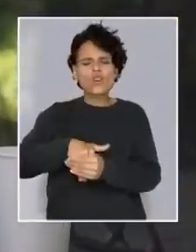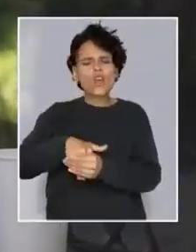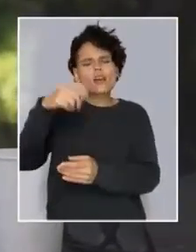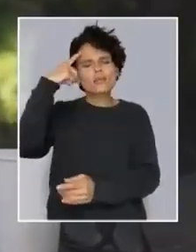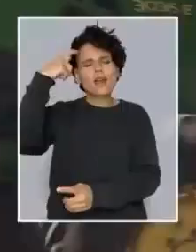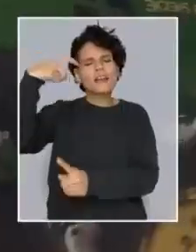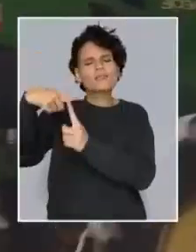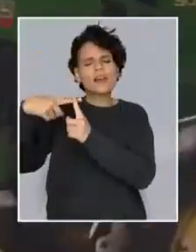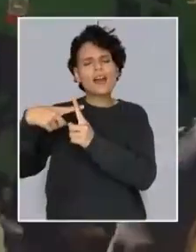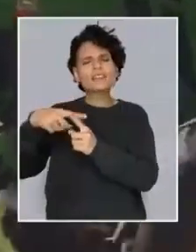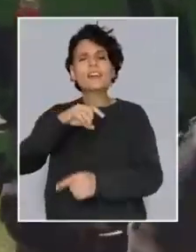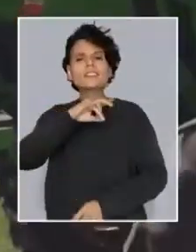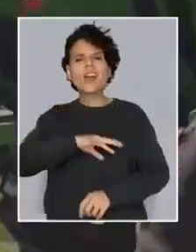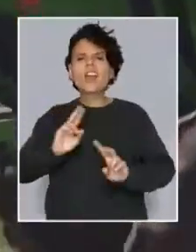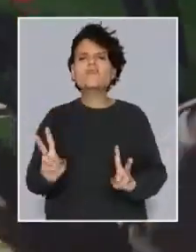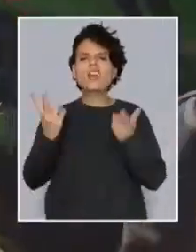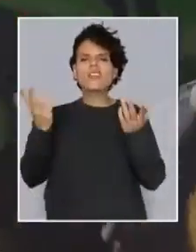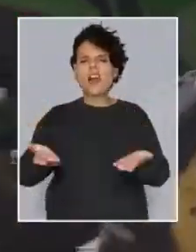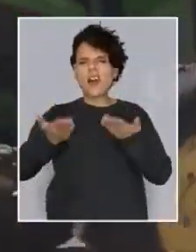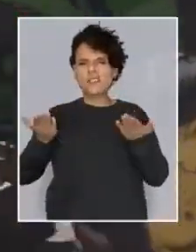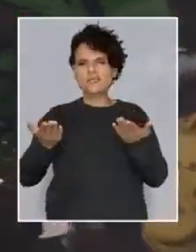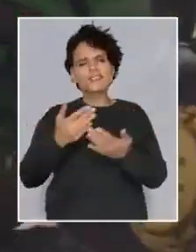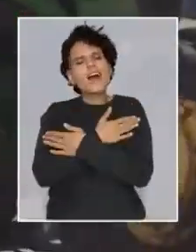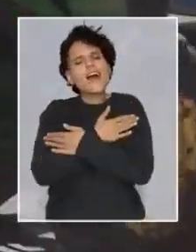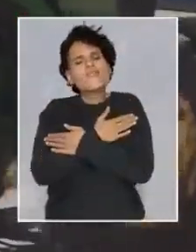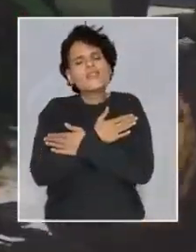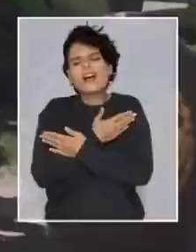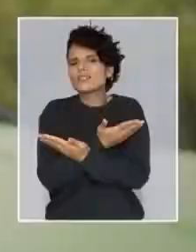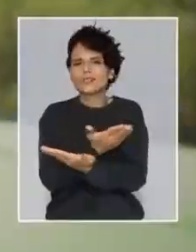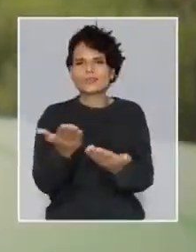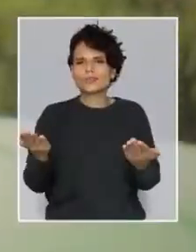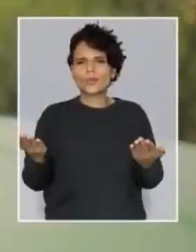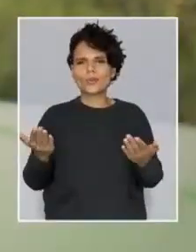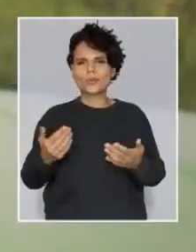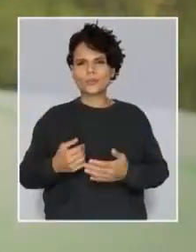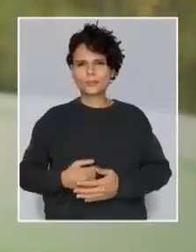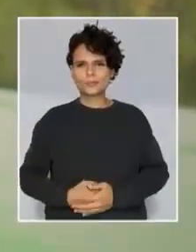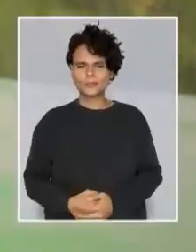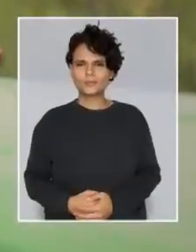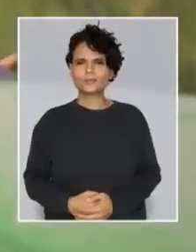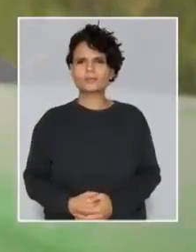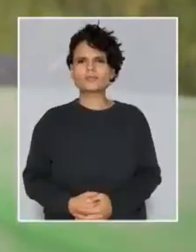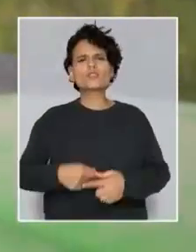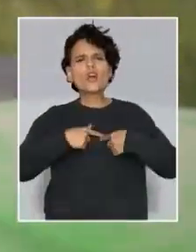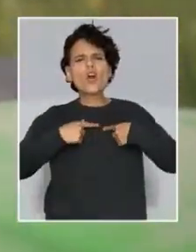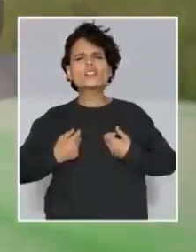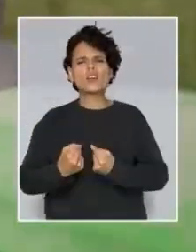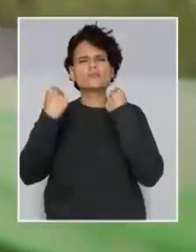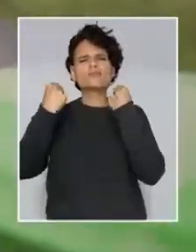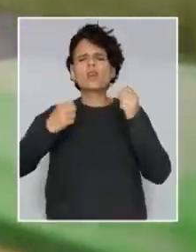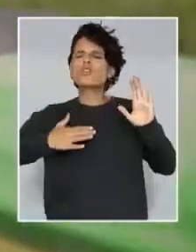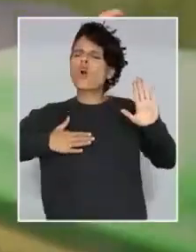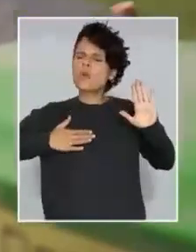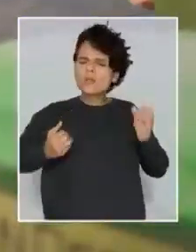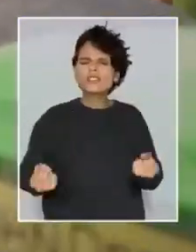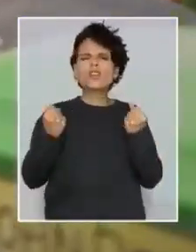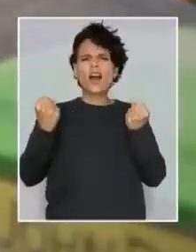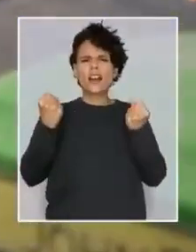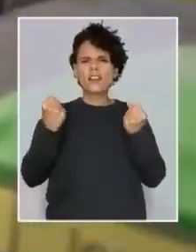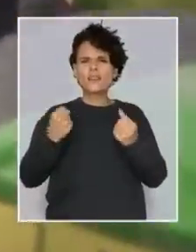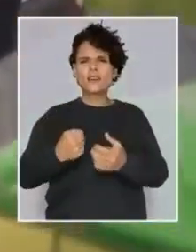esperanza. ¡Viva Chile, queridos! Un abrazo a todos, a todas. ¡Arriba corazones!